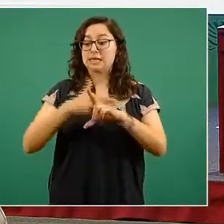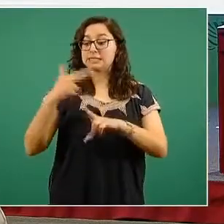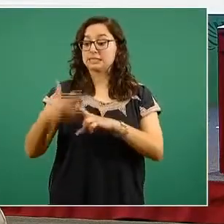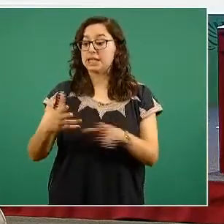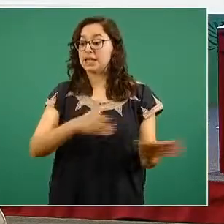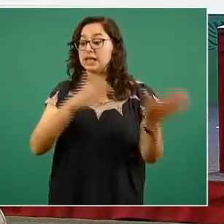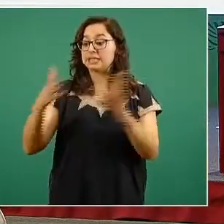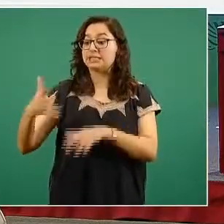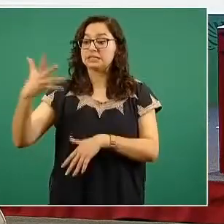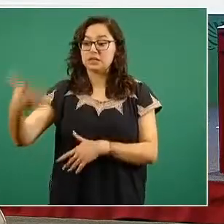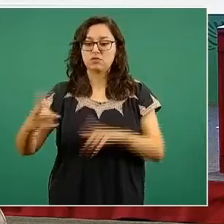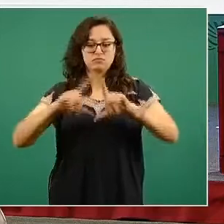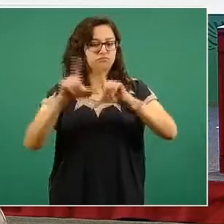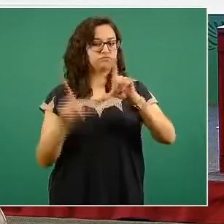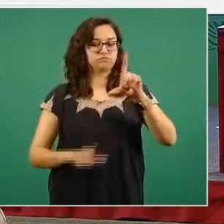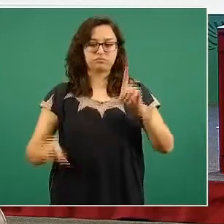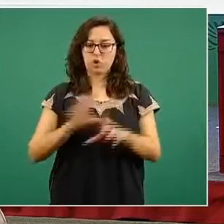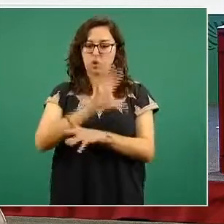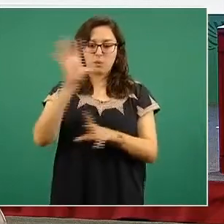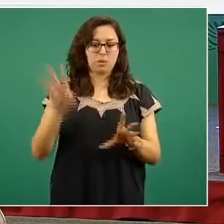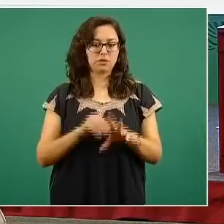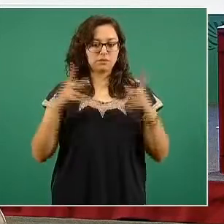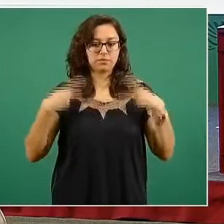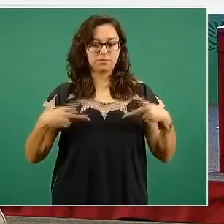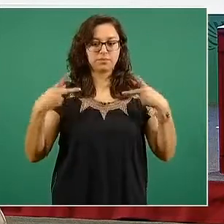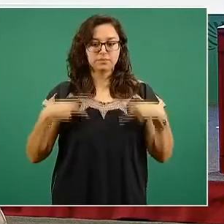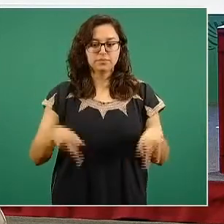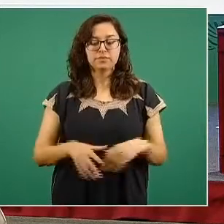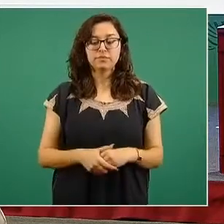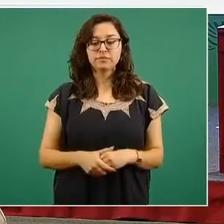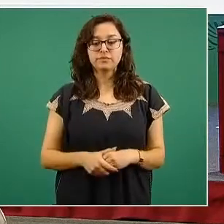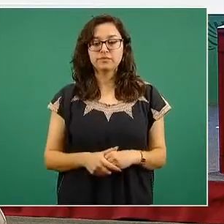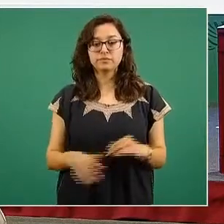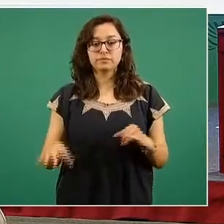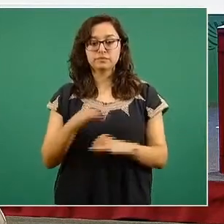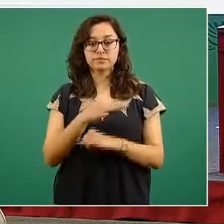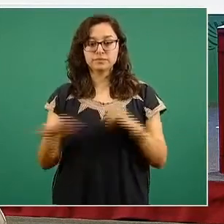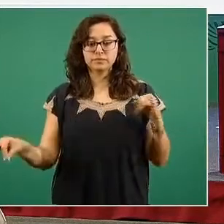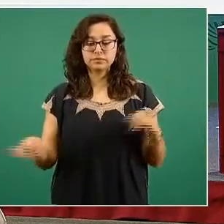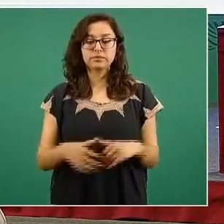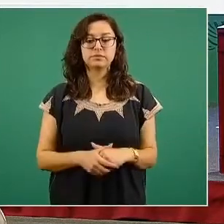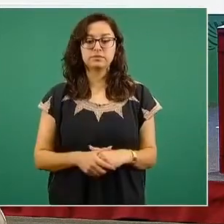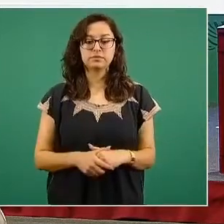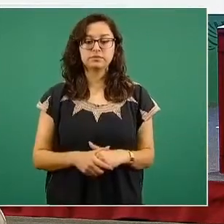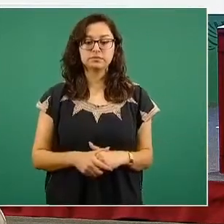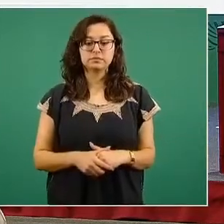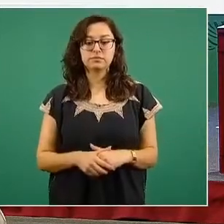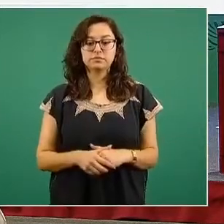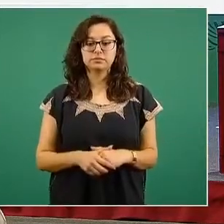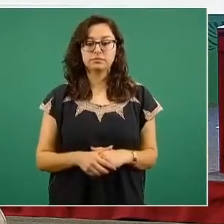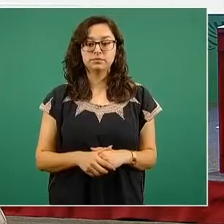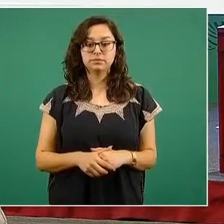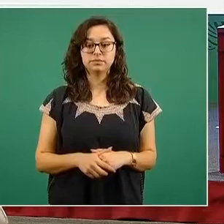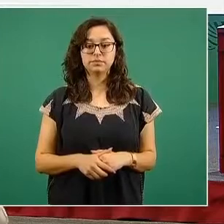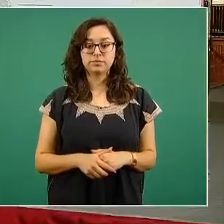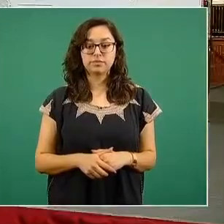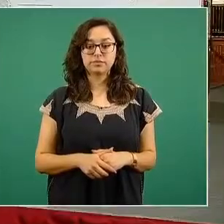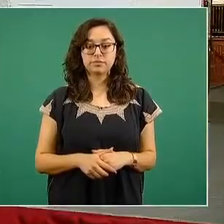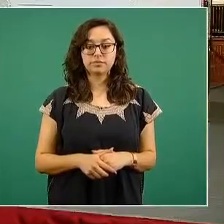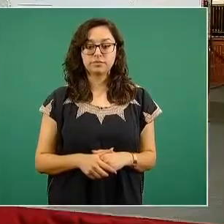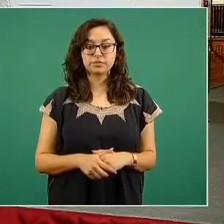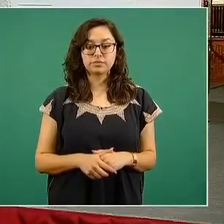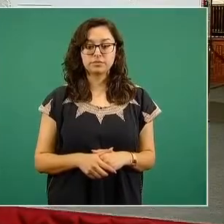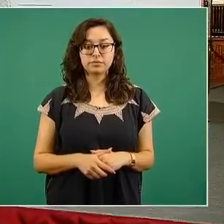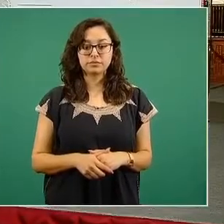población del país. Vamos a ver la última del informe básico y abrimos, por supuesto, a preguntas y comentarios, que